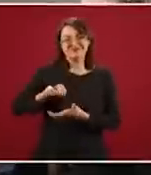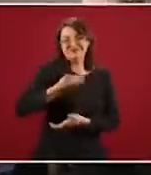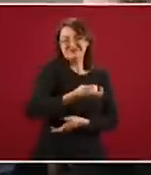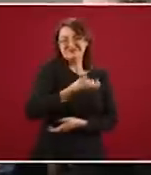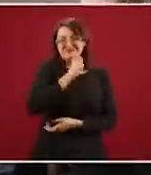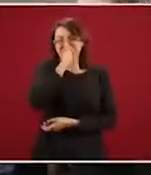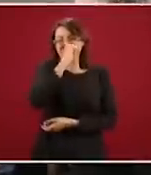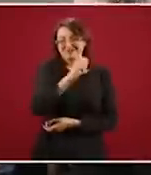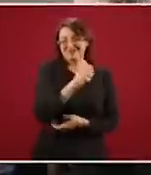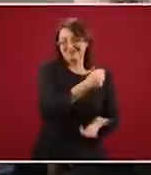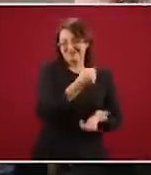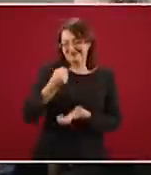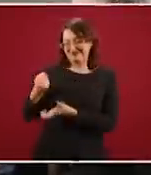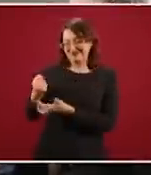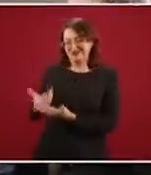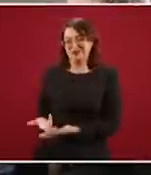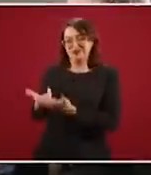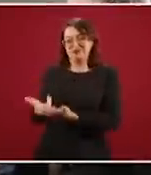porque